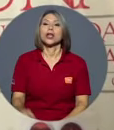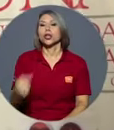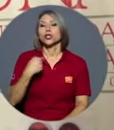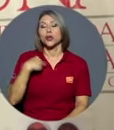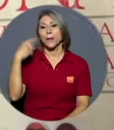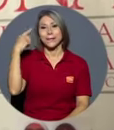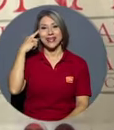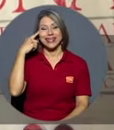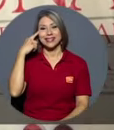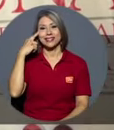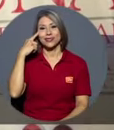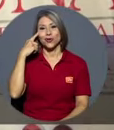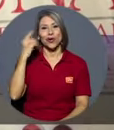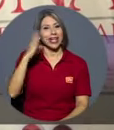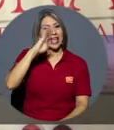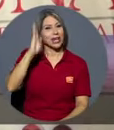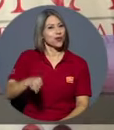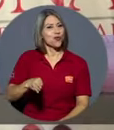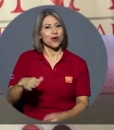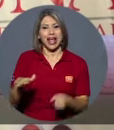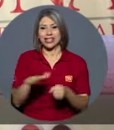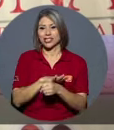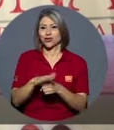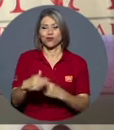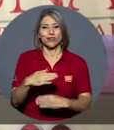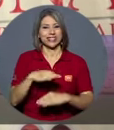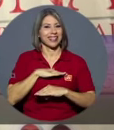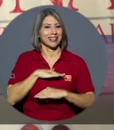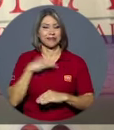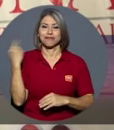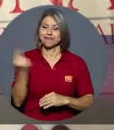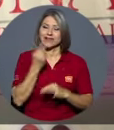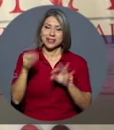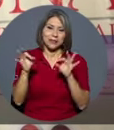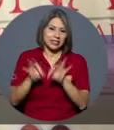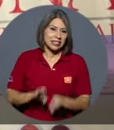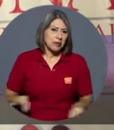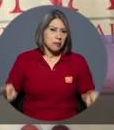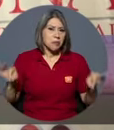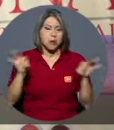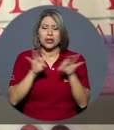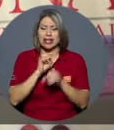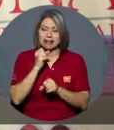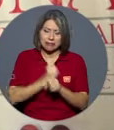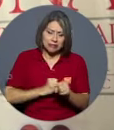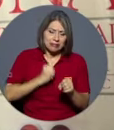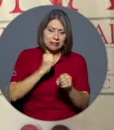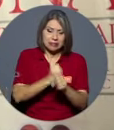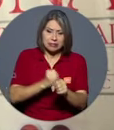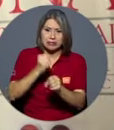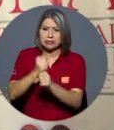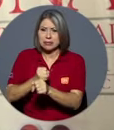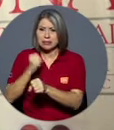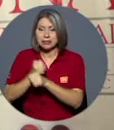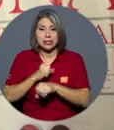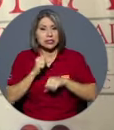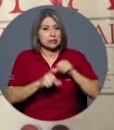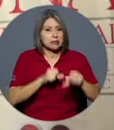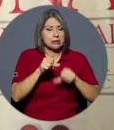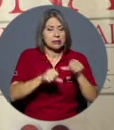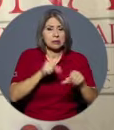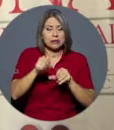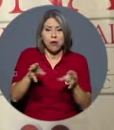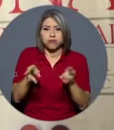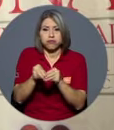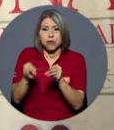Bueno, yo pienso que nunca es suficiente, siempre es importante todos los esfuerzos que podamos sumar en